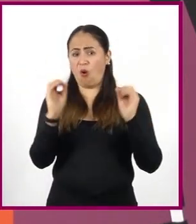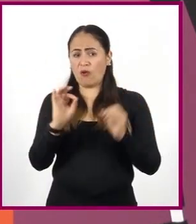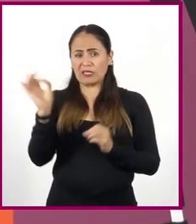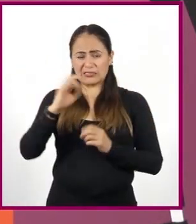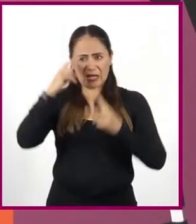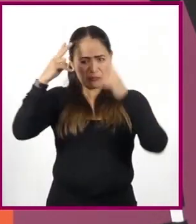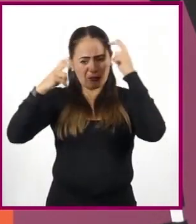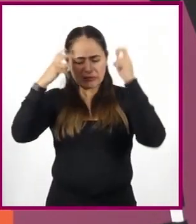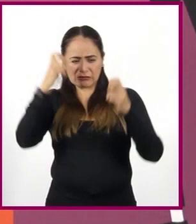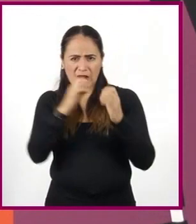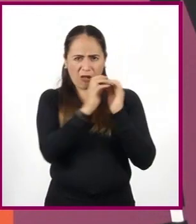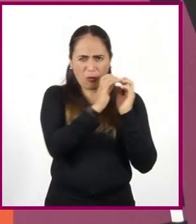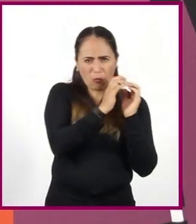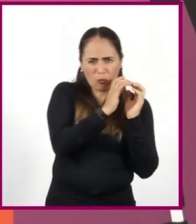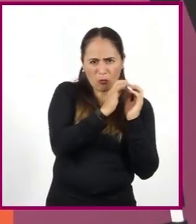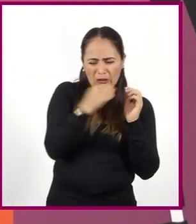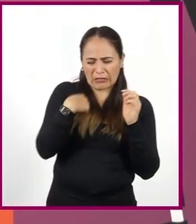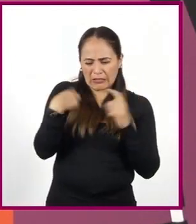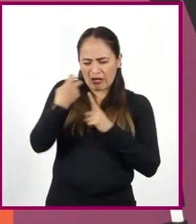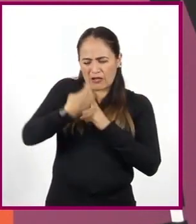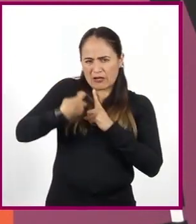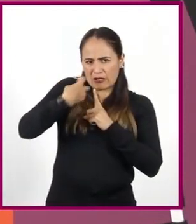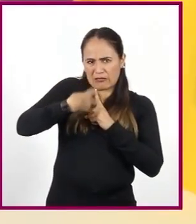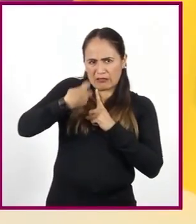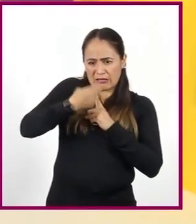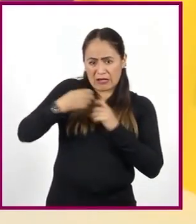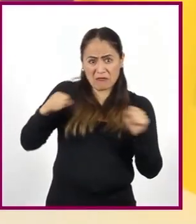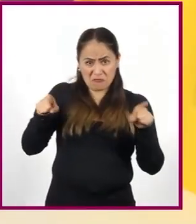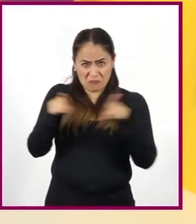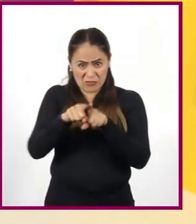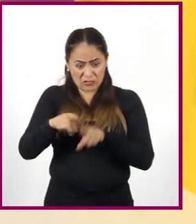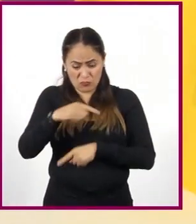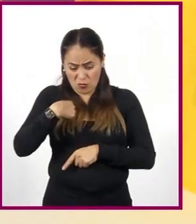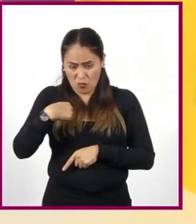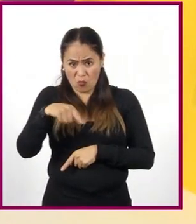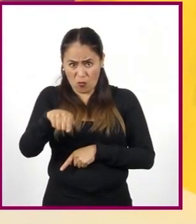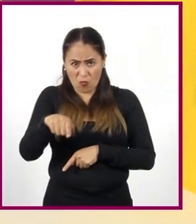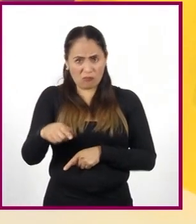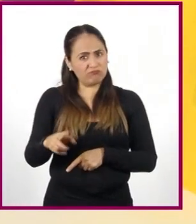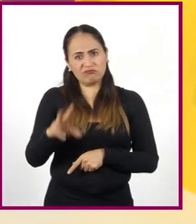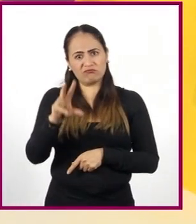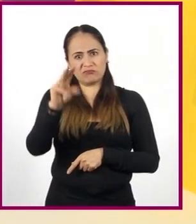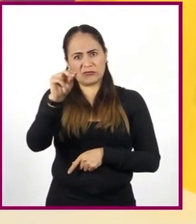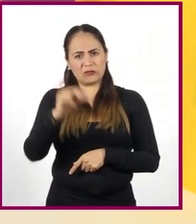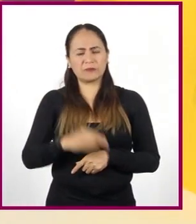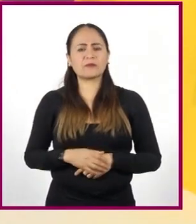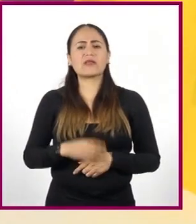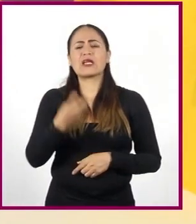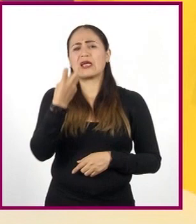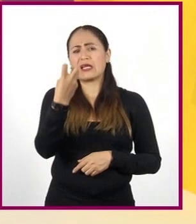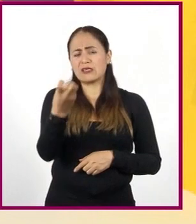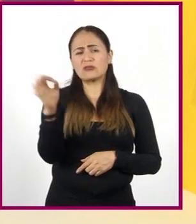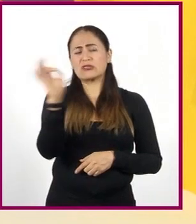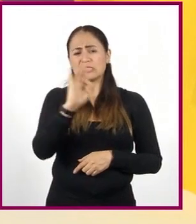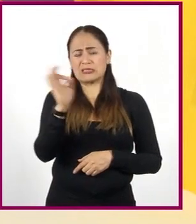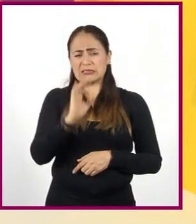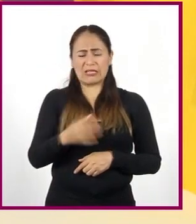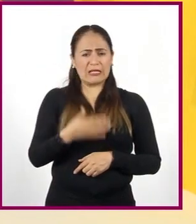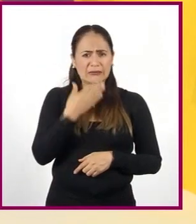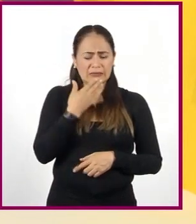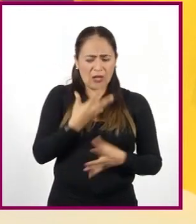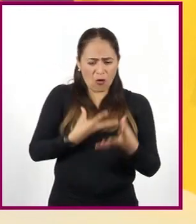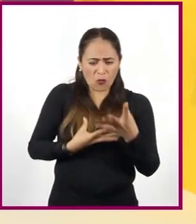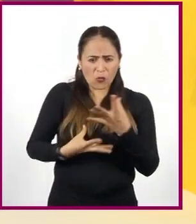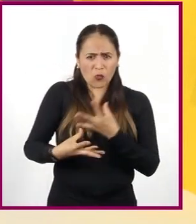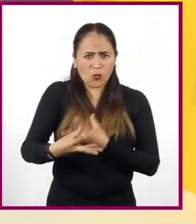ustedes por no lucir de la misma forma que ellas o ellos. Esto pudo haber provocado que no se sintieran a gusto para